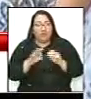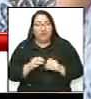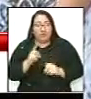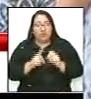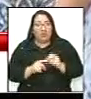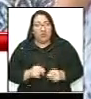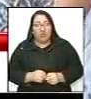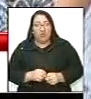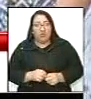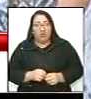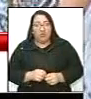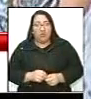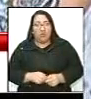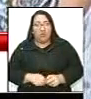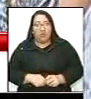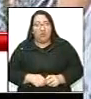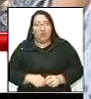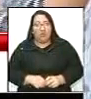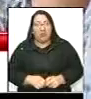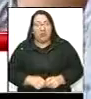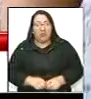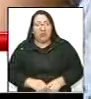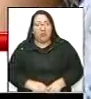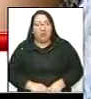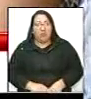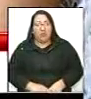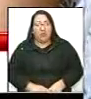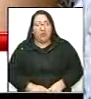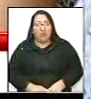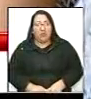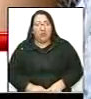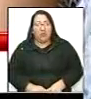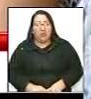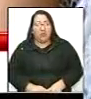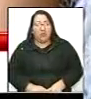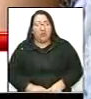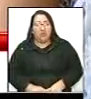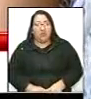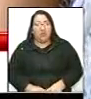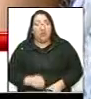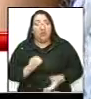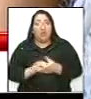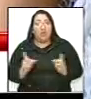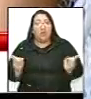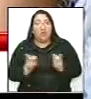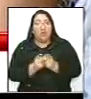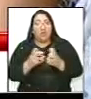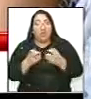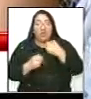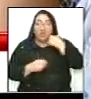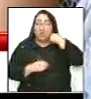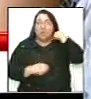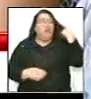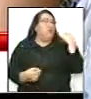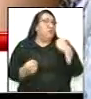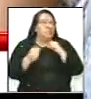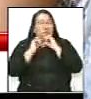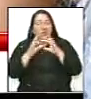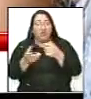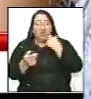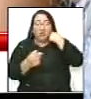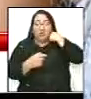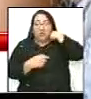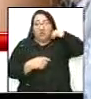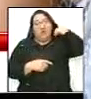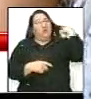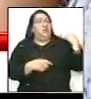algún elemento ya más objetivo, ¿no? Más concreto. Entonces me gustaría saber si la Secretaría Técnica nos puede comentar eso en